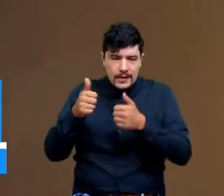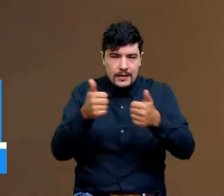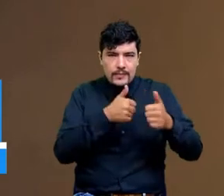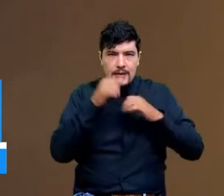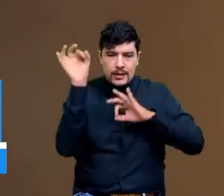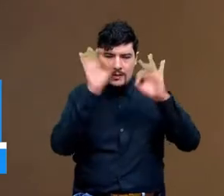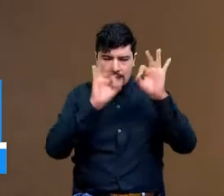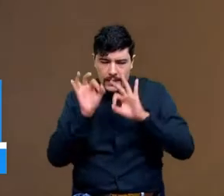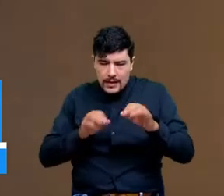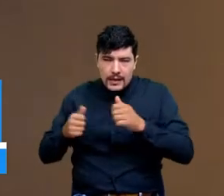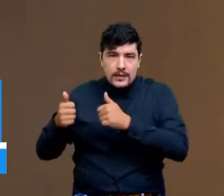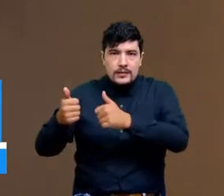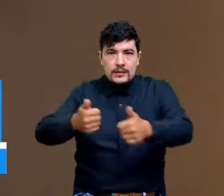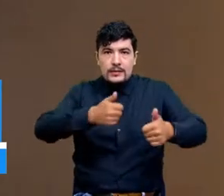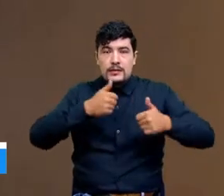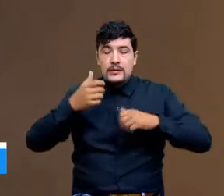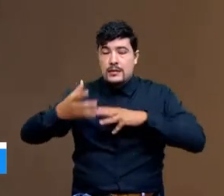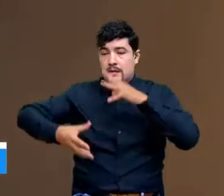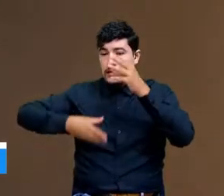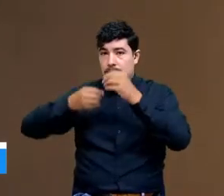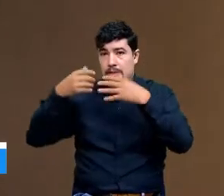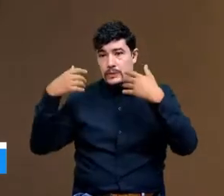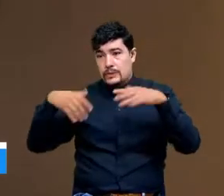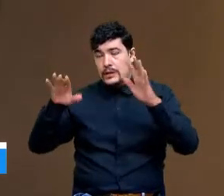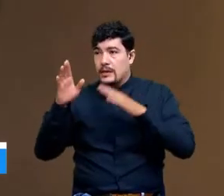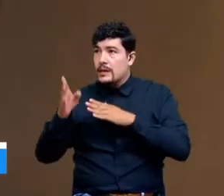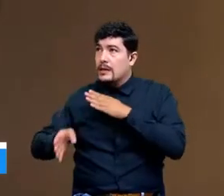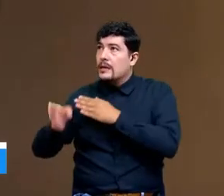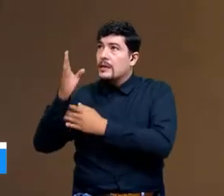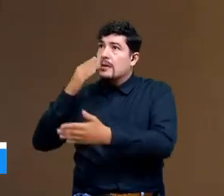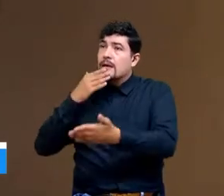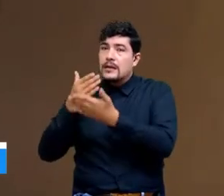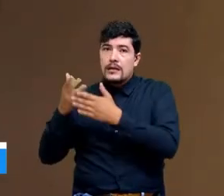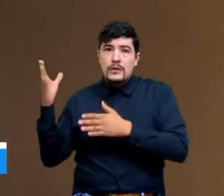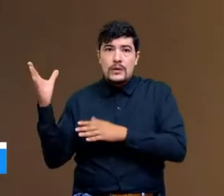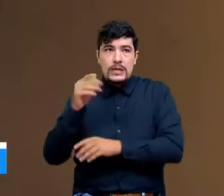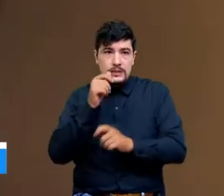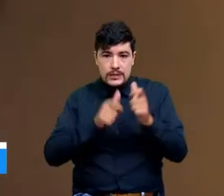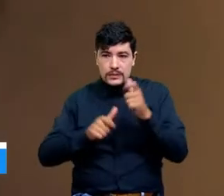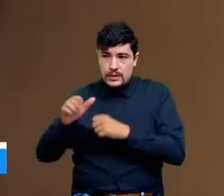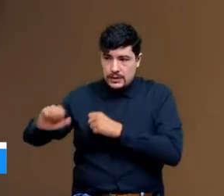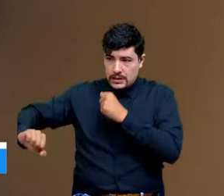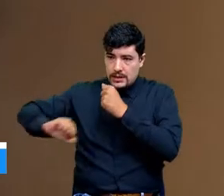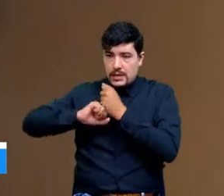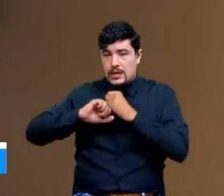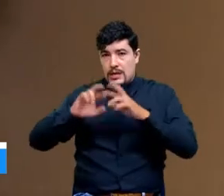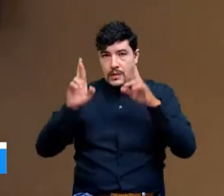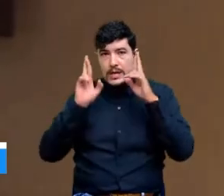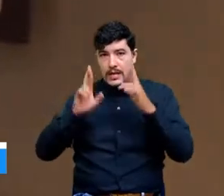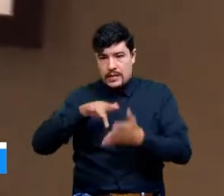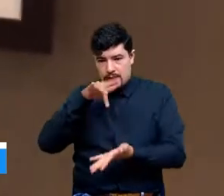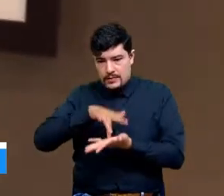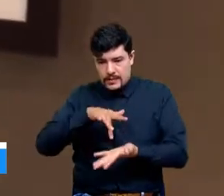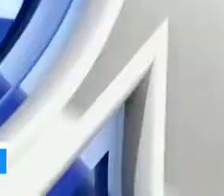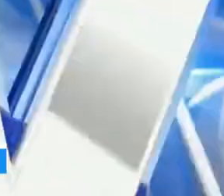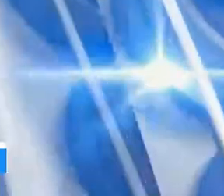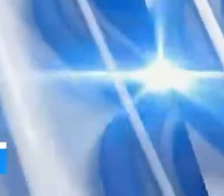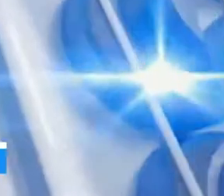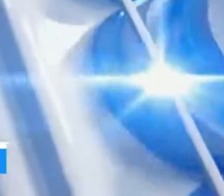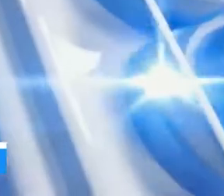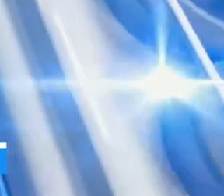preparación estuvo muy buena y bueno, gracias a todas las personas que nos apoyan y espero nos hagan mucha fuerza para esta